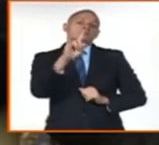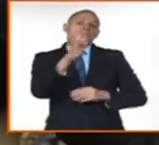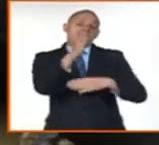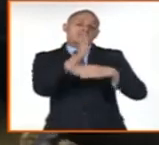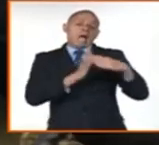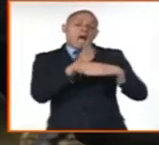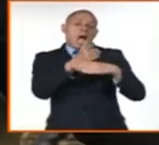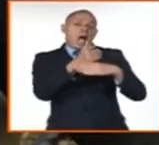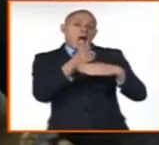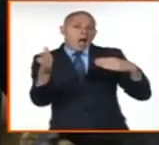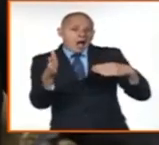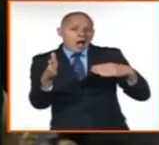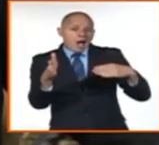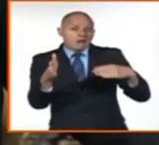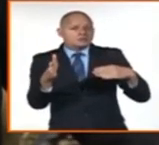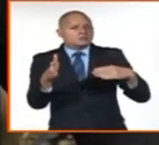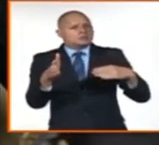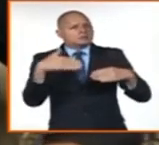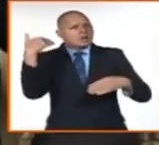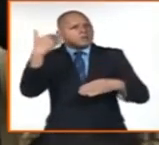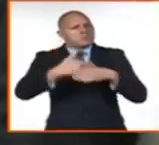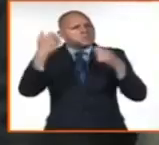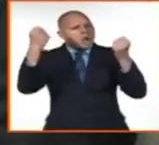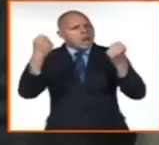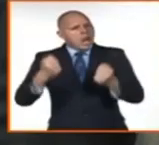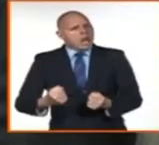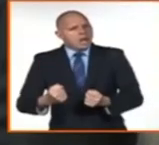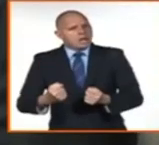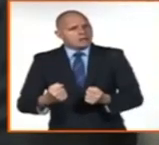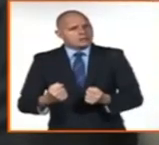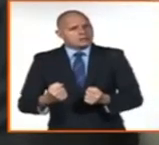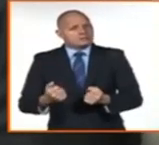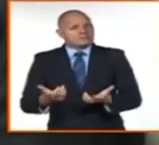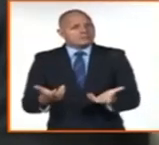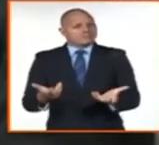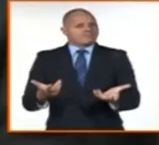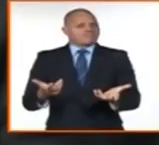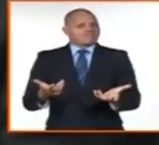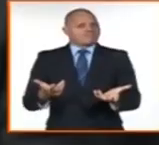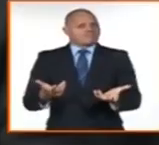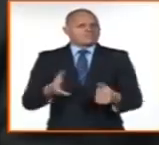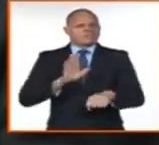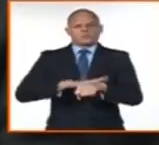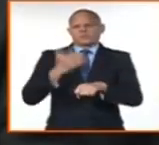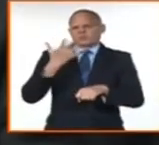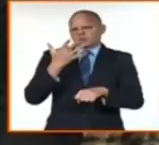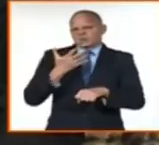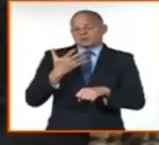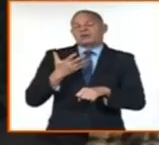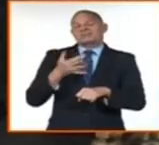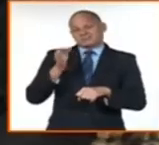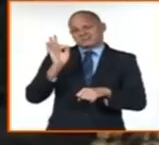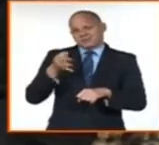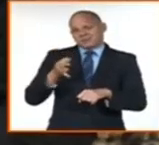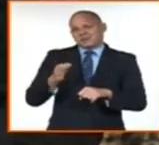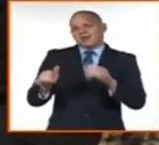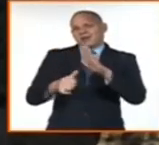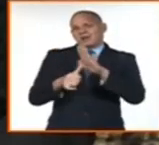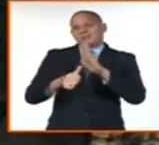se recrudeció. Por eso nosotros hablamos de un bloqueo recrudecido. La administración republicana de Trump empezó a